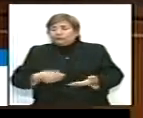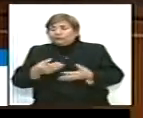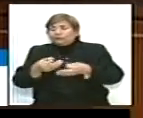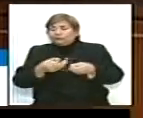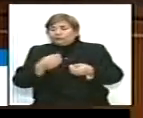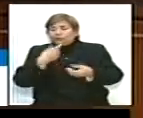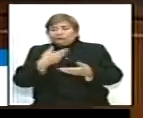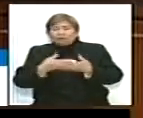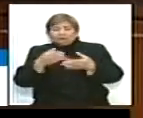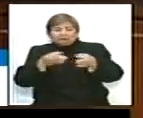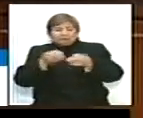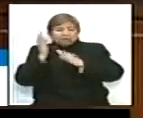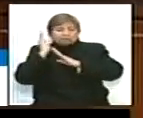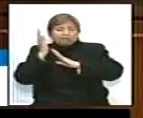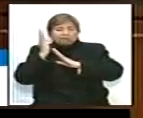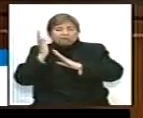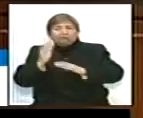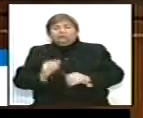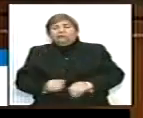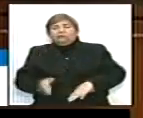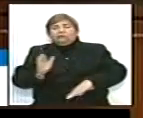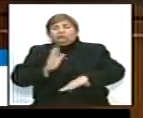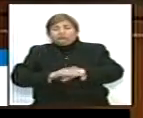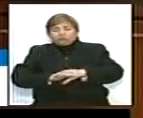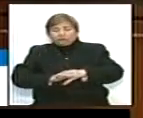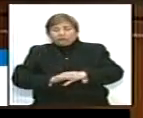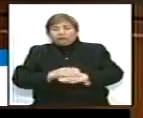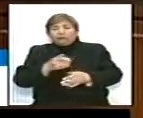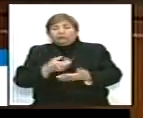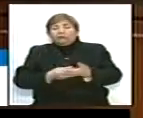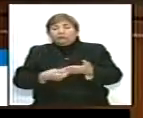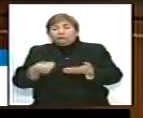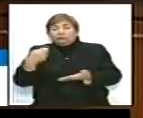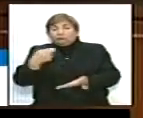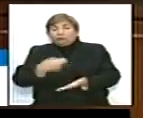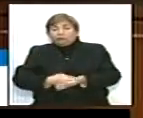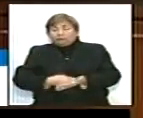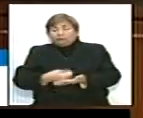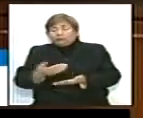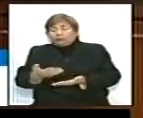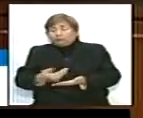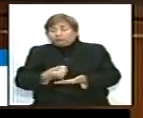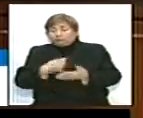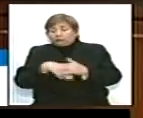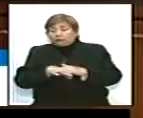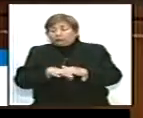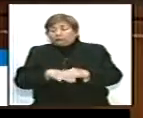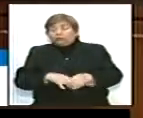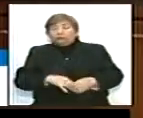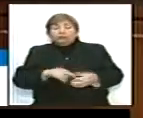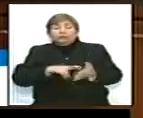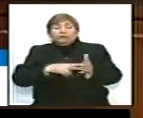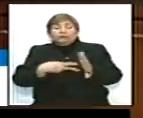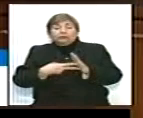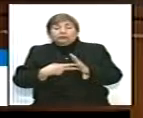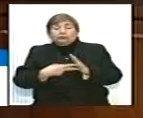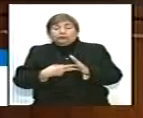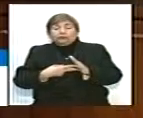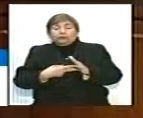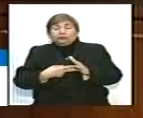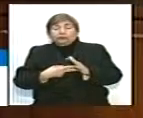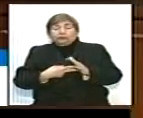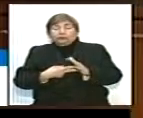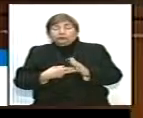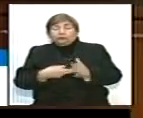presidente, ha hecho una gran exposición respecto a los ingresos, lo que significa